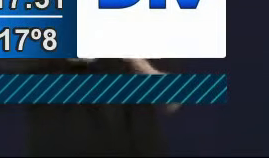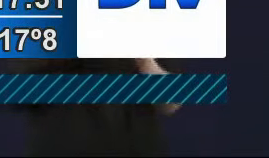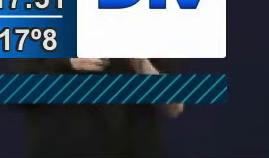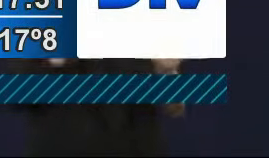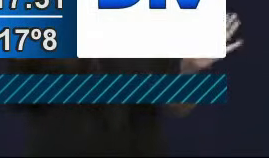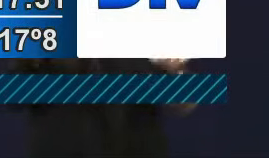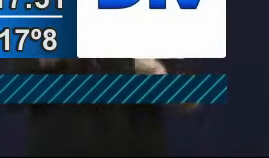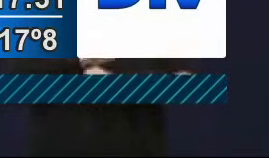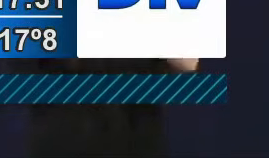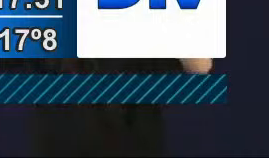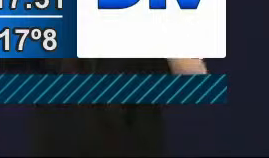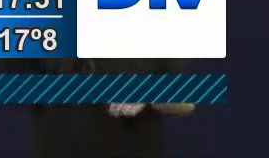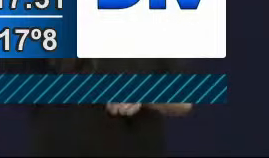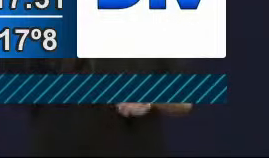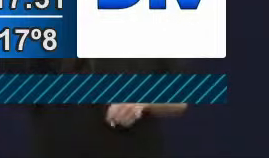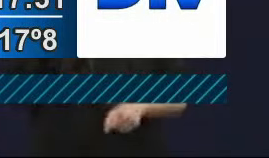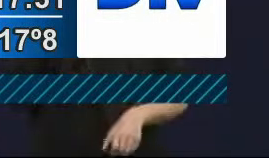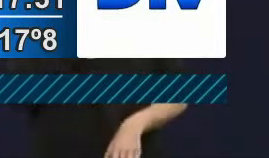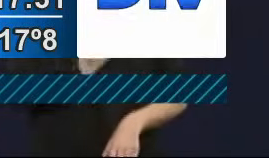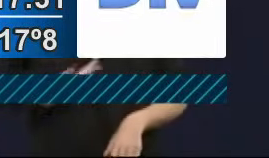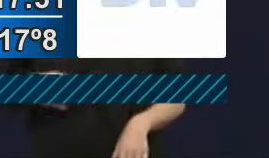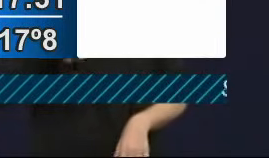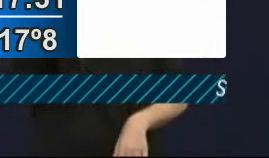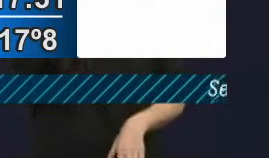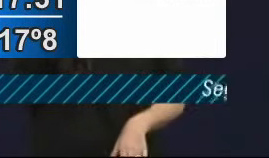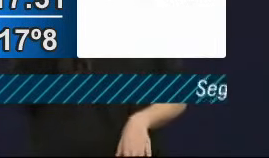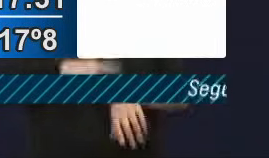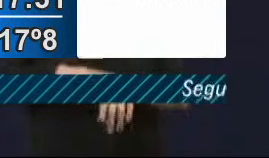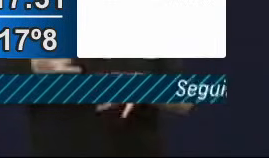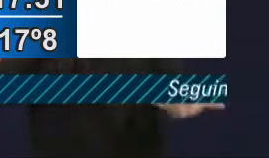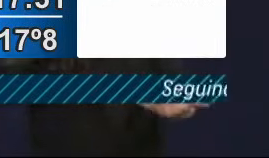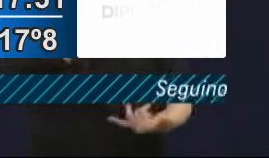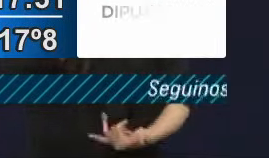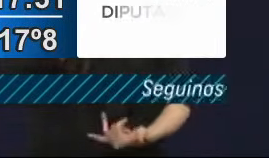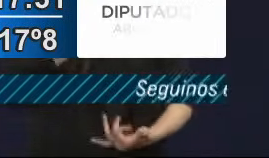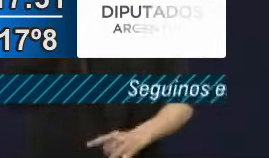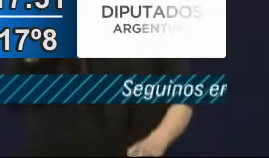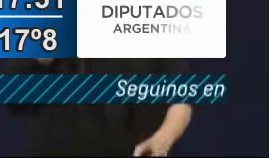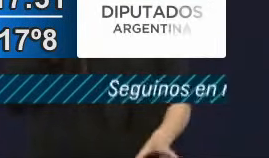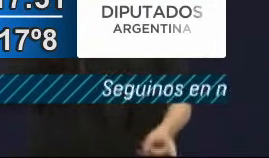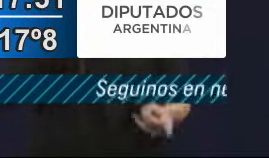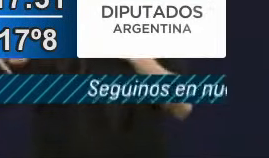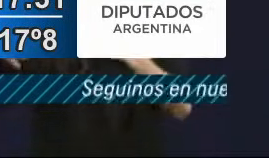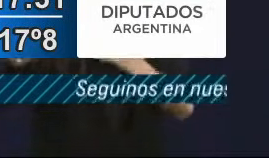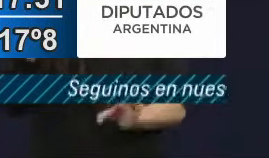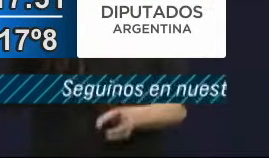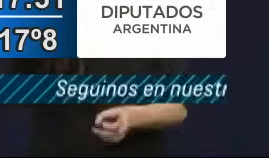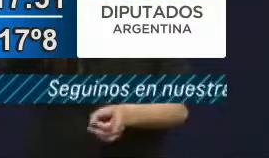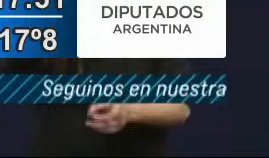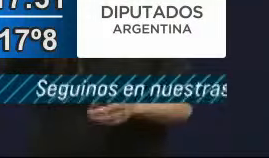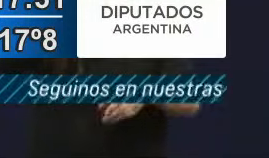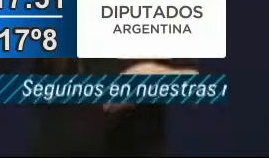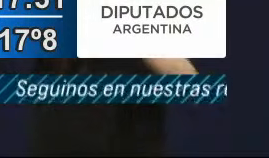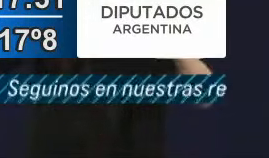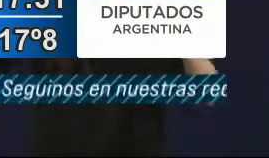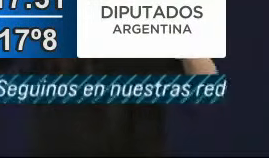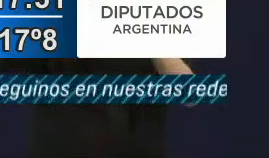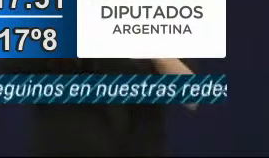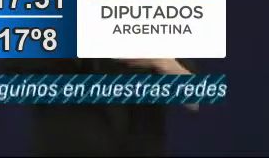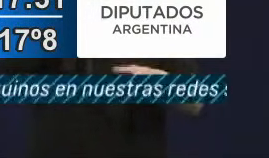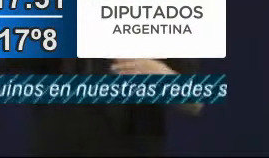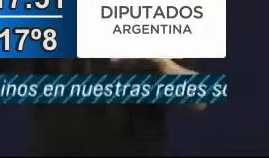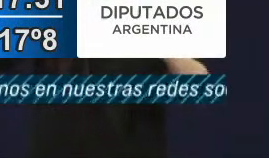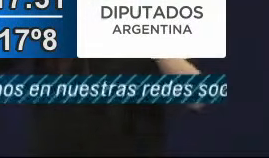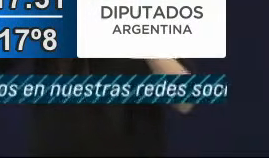Gobierno Nacional apenas tomó conocimiento del tema, inició una auditoría interna en la Agencia Nacional de Discapacidad, designó un interventor